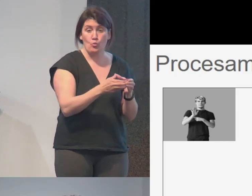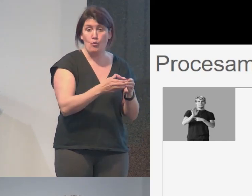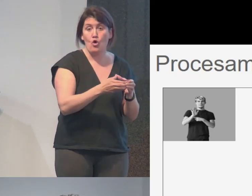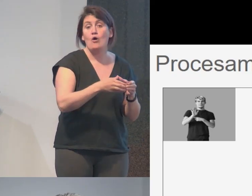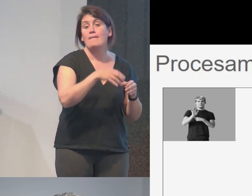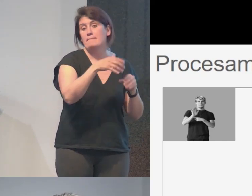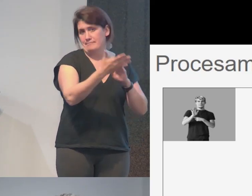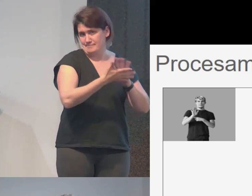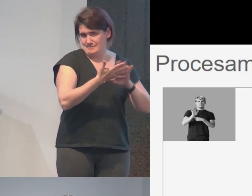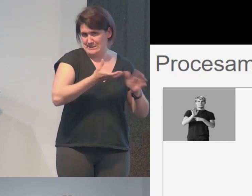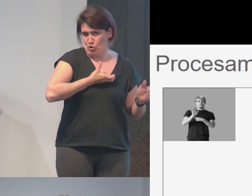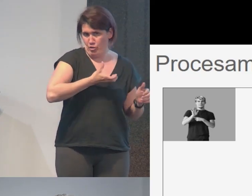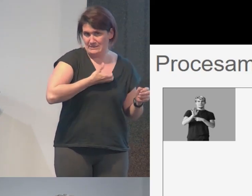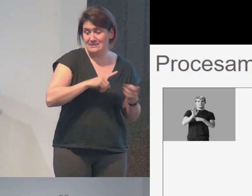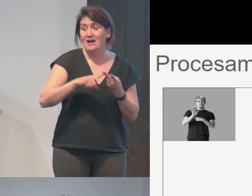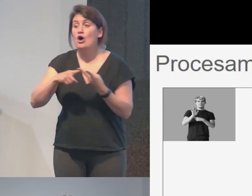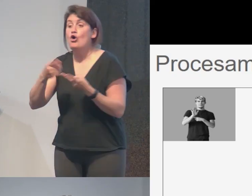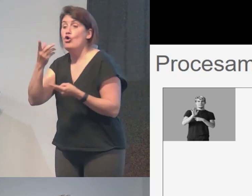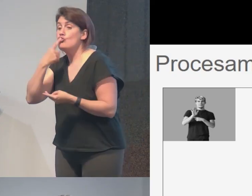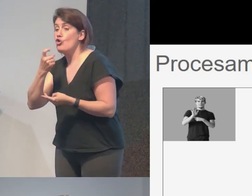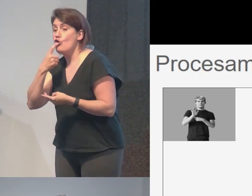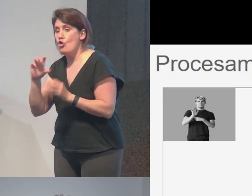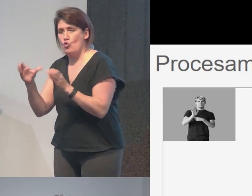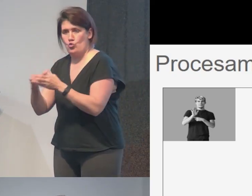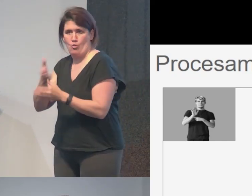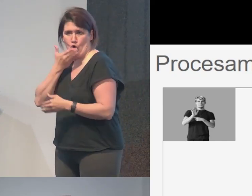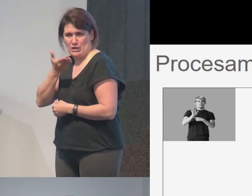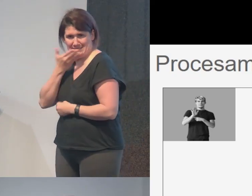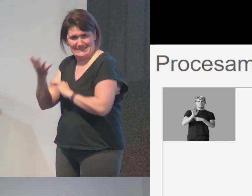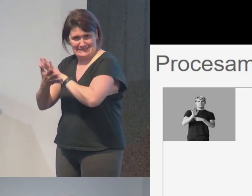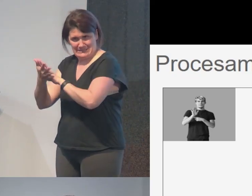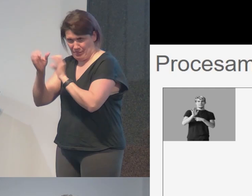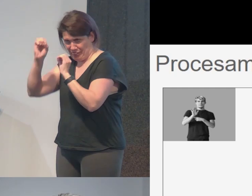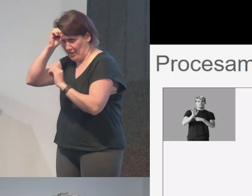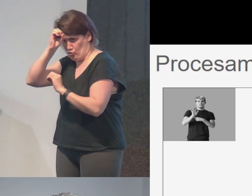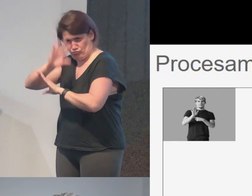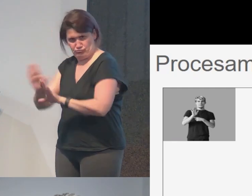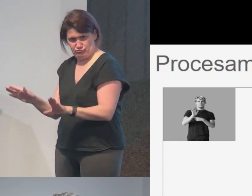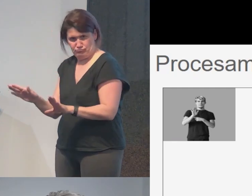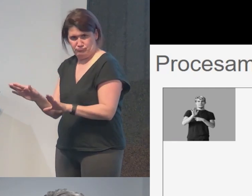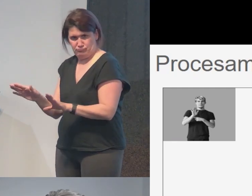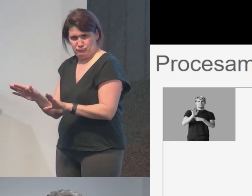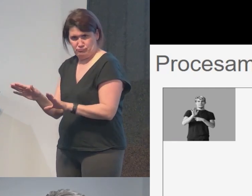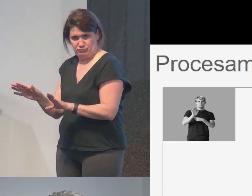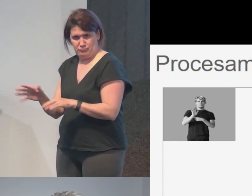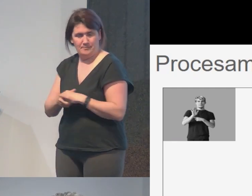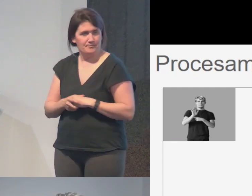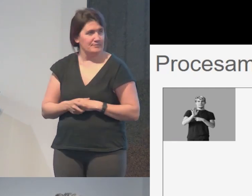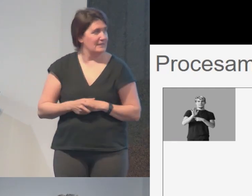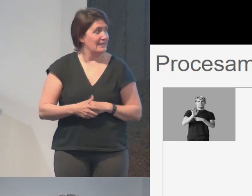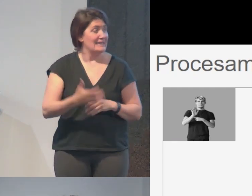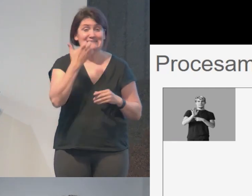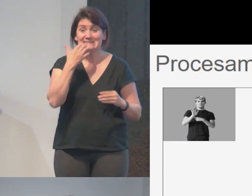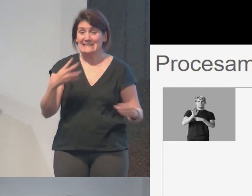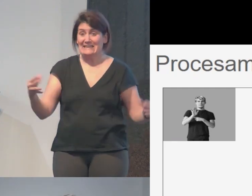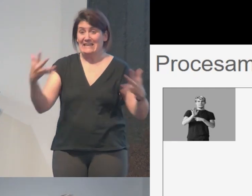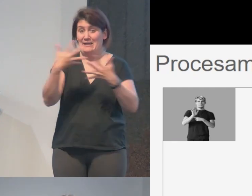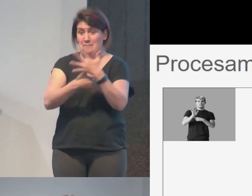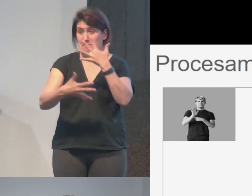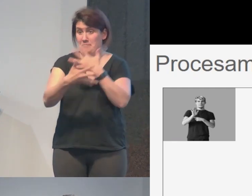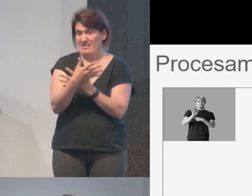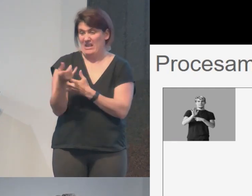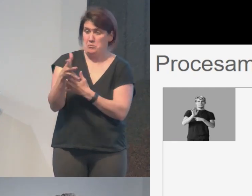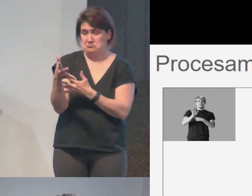personas signantes. En rojo, el grupo de personas que no saben lengua de signos. Y si se solapan, un